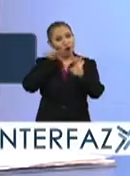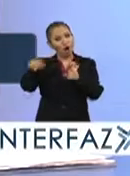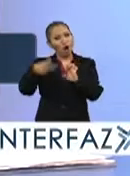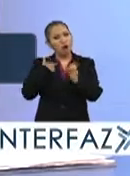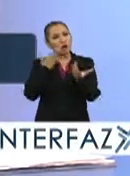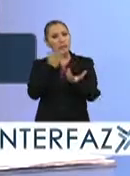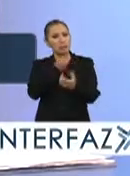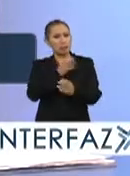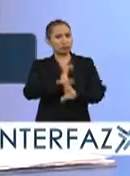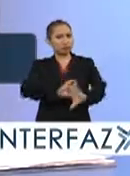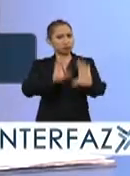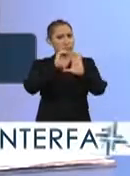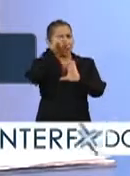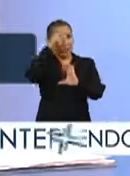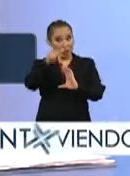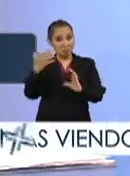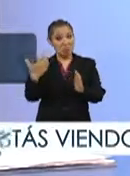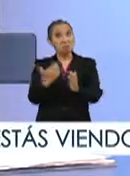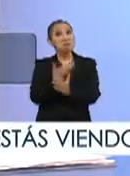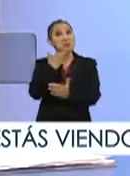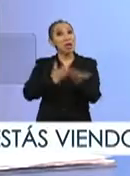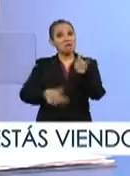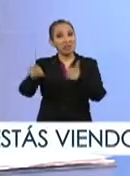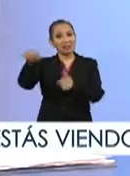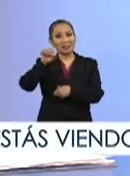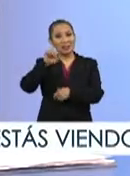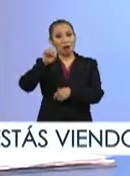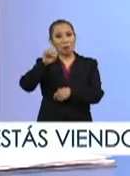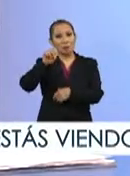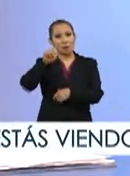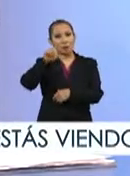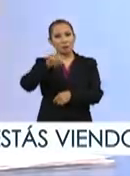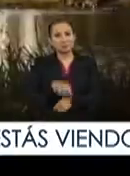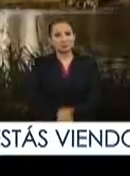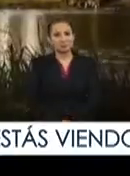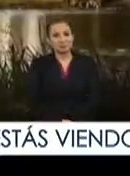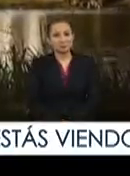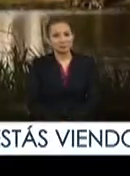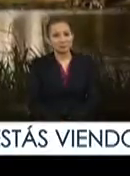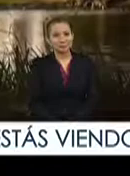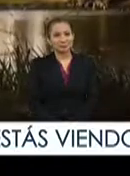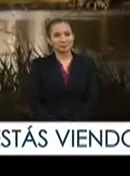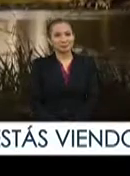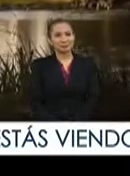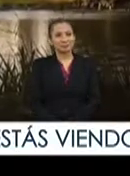con un tenor mexicano que está triunfando allá en Sao Paulo.